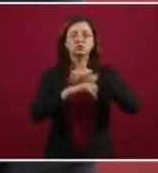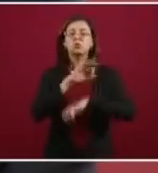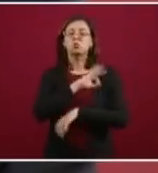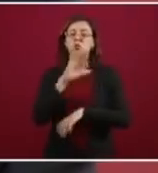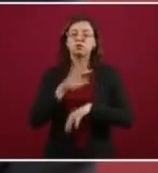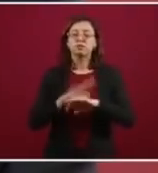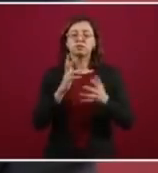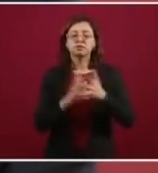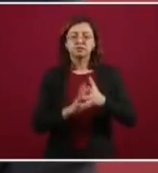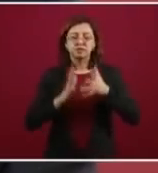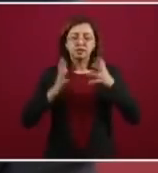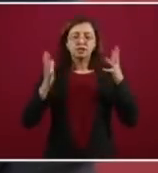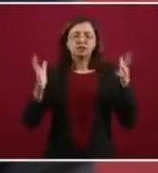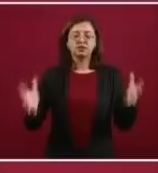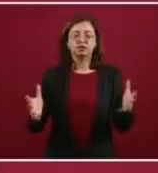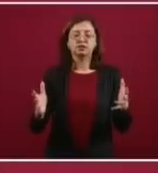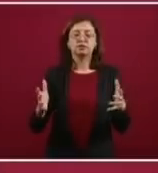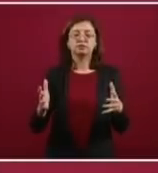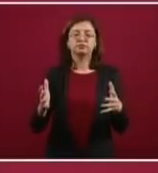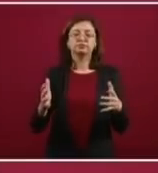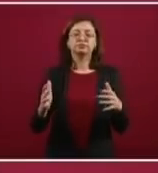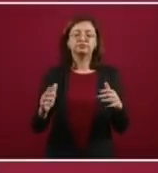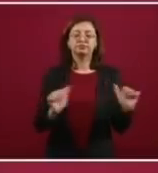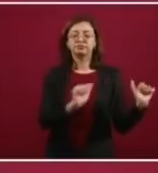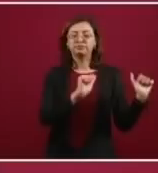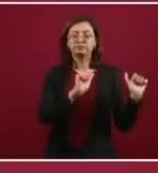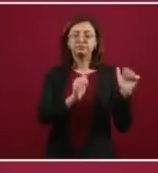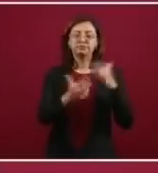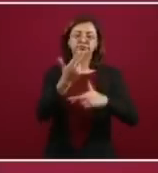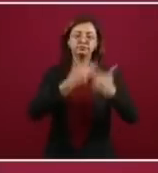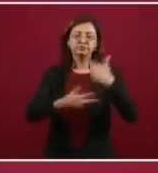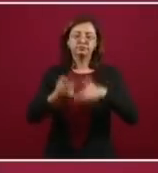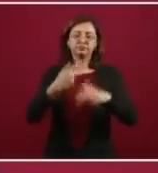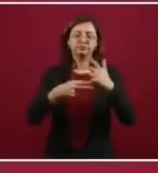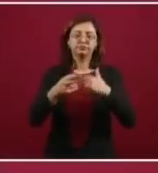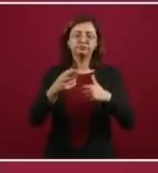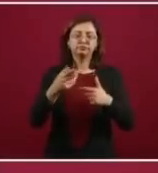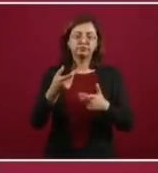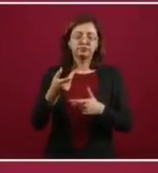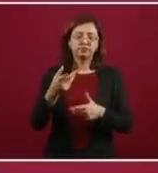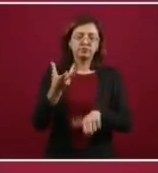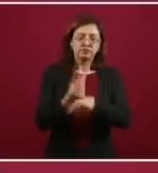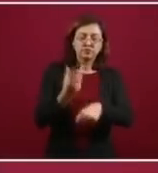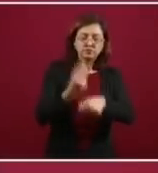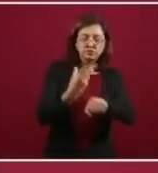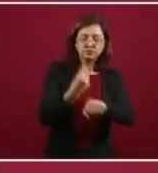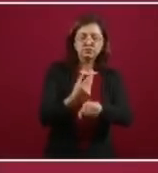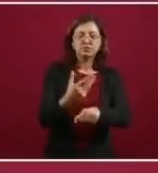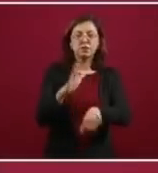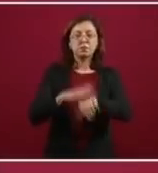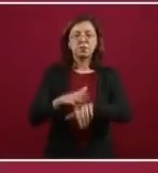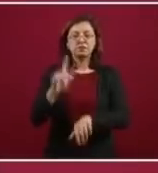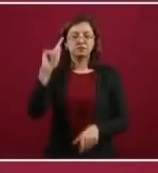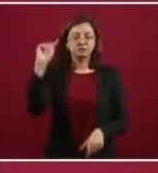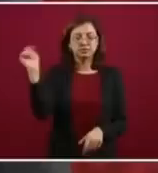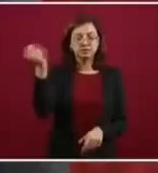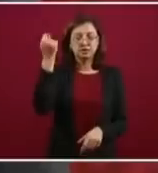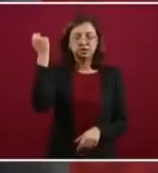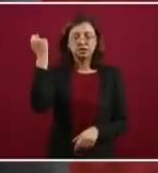empresas, sobre todo en lo tecnológico, y va